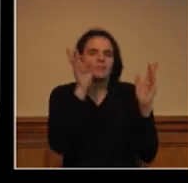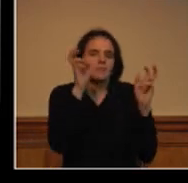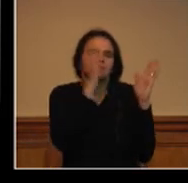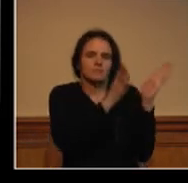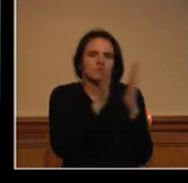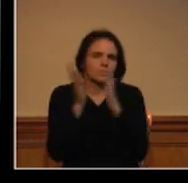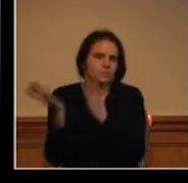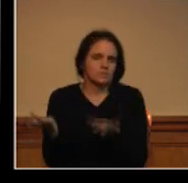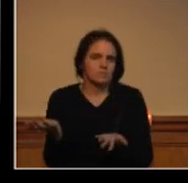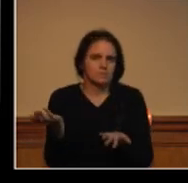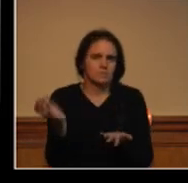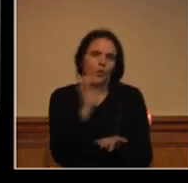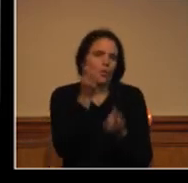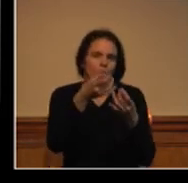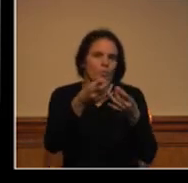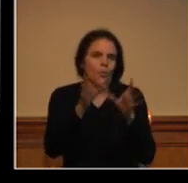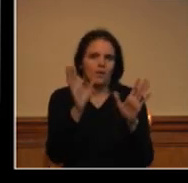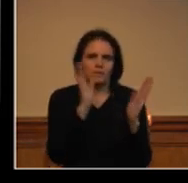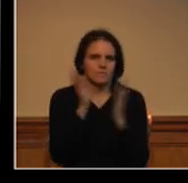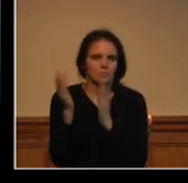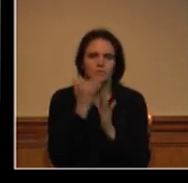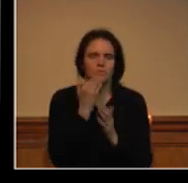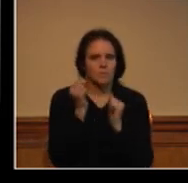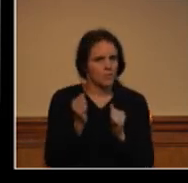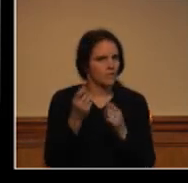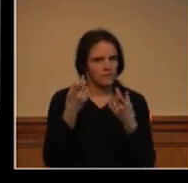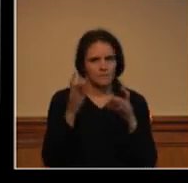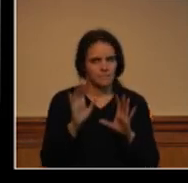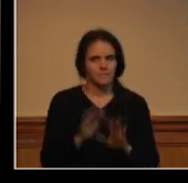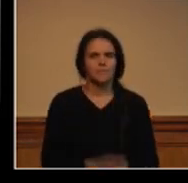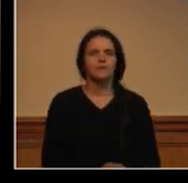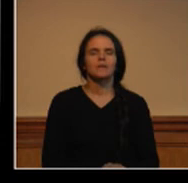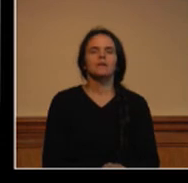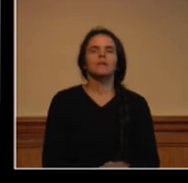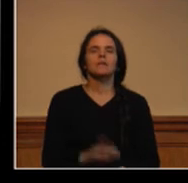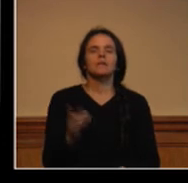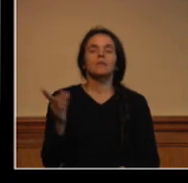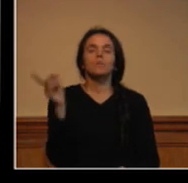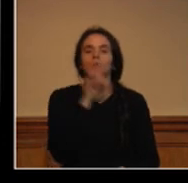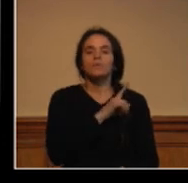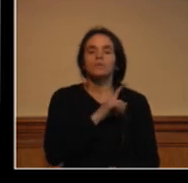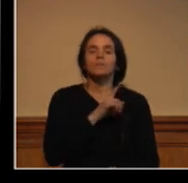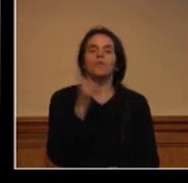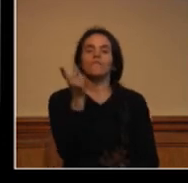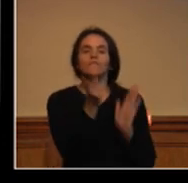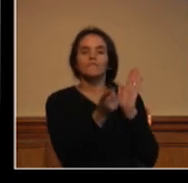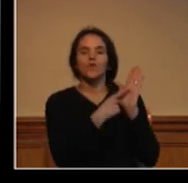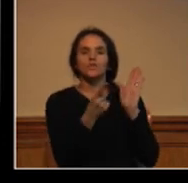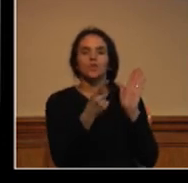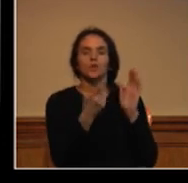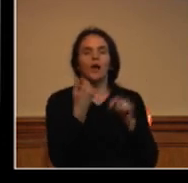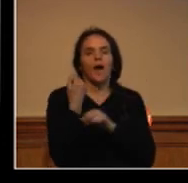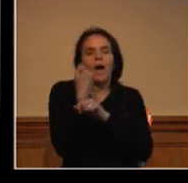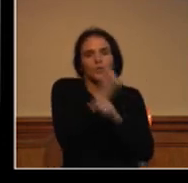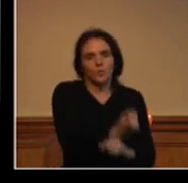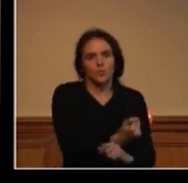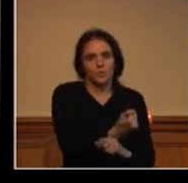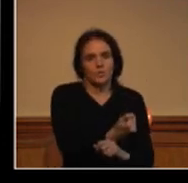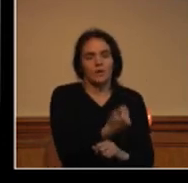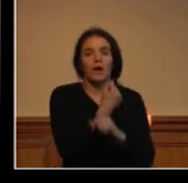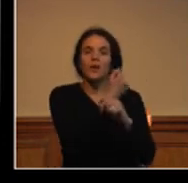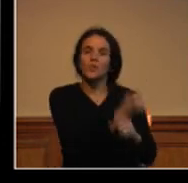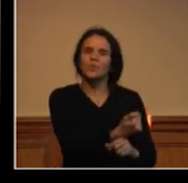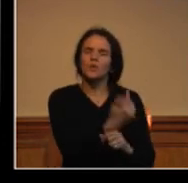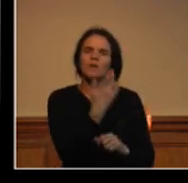imagen. Por último, tenemos lo que es el botón de ayuda. El botón de ayuda está más